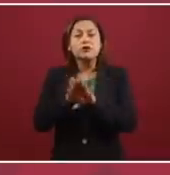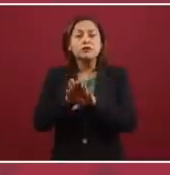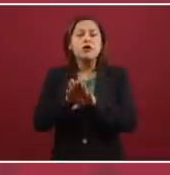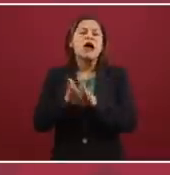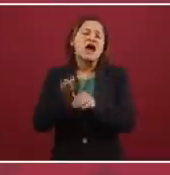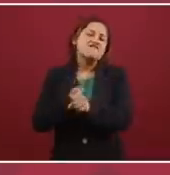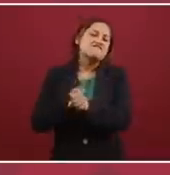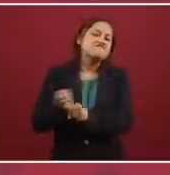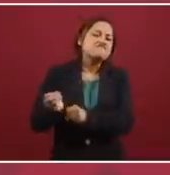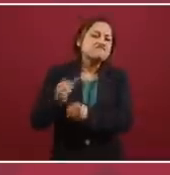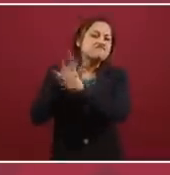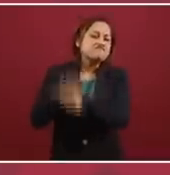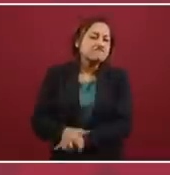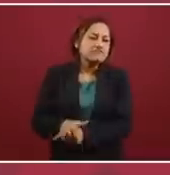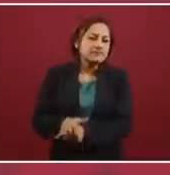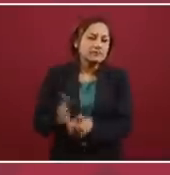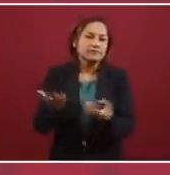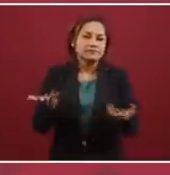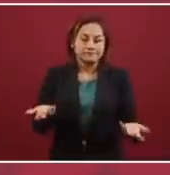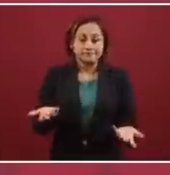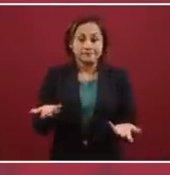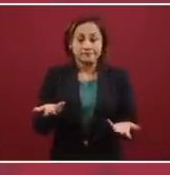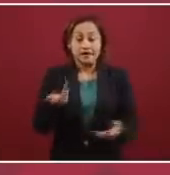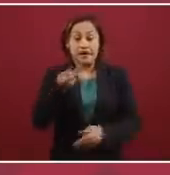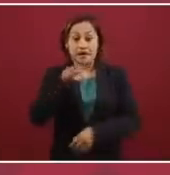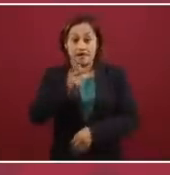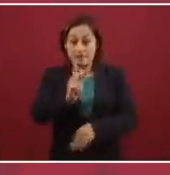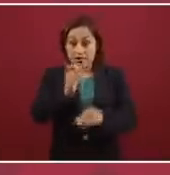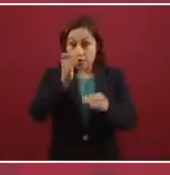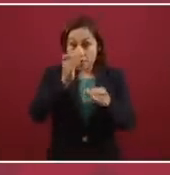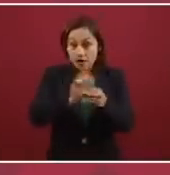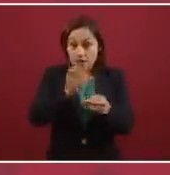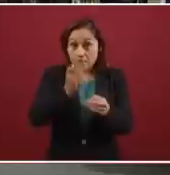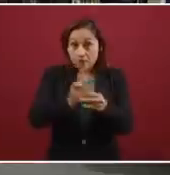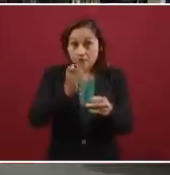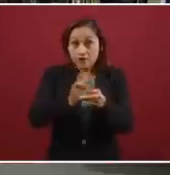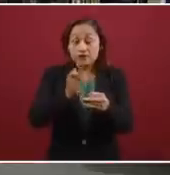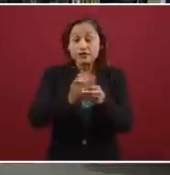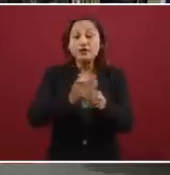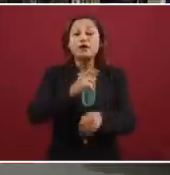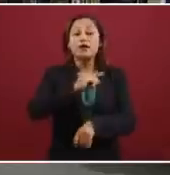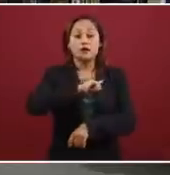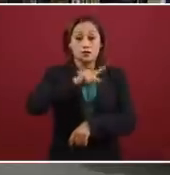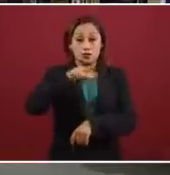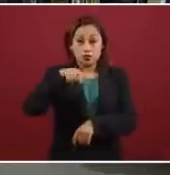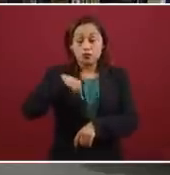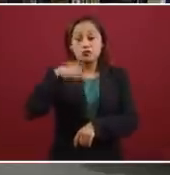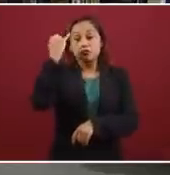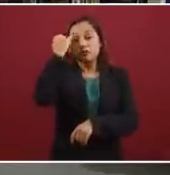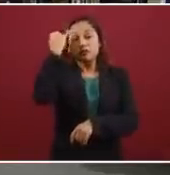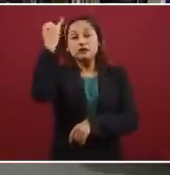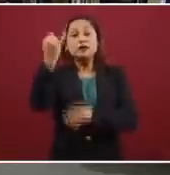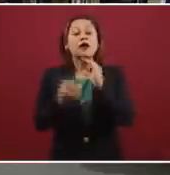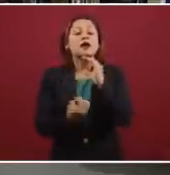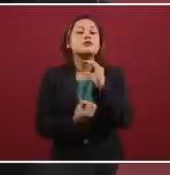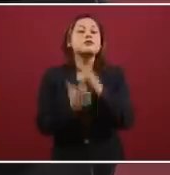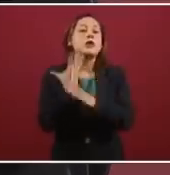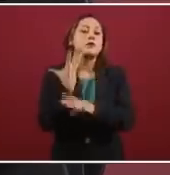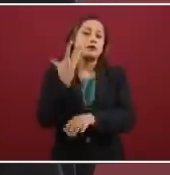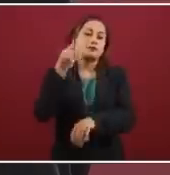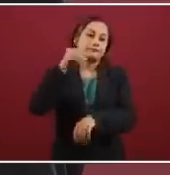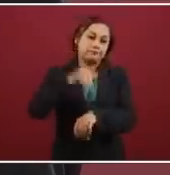fuerza. Entonces hay un cambio completo. La política que que estamos llevando a cabo. Y cuando